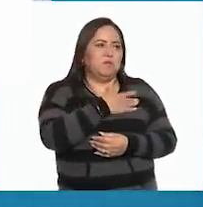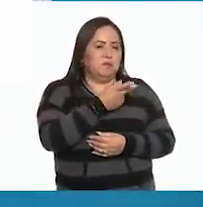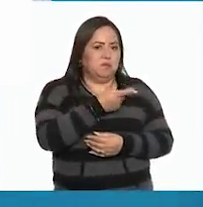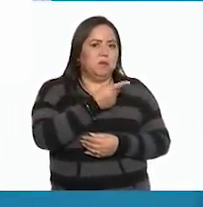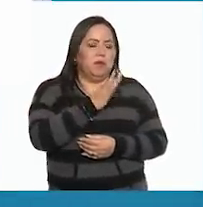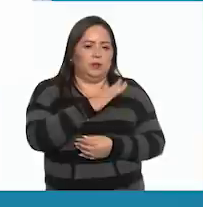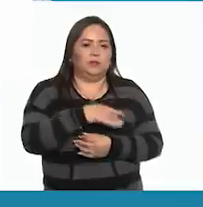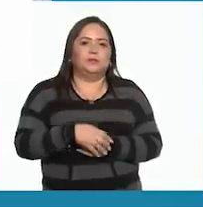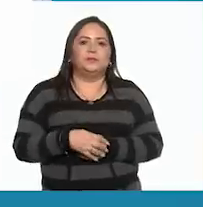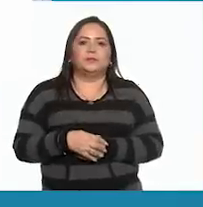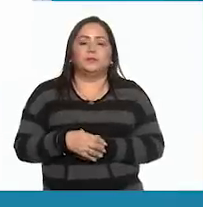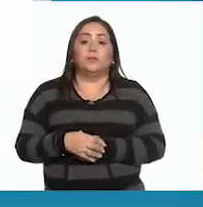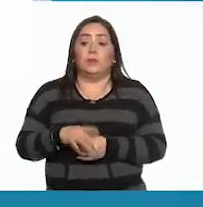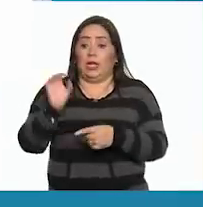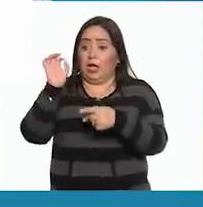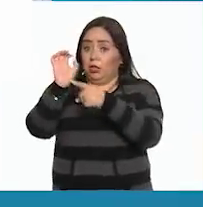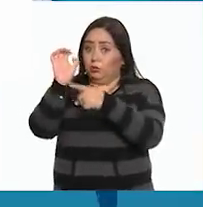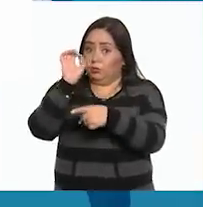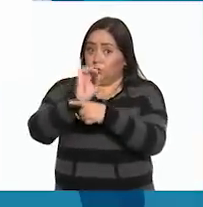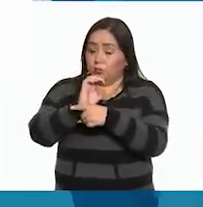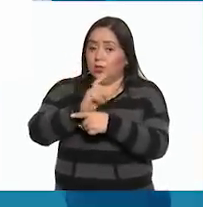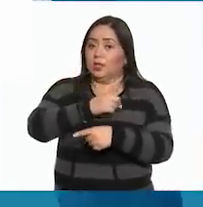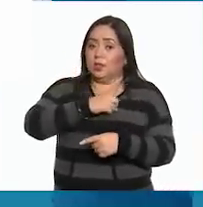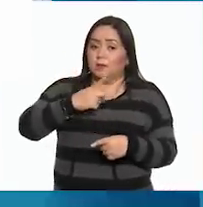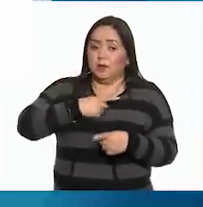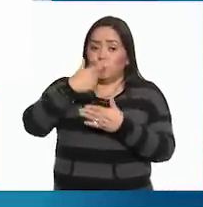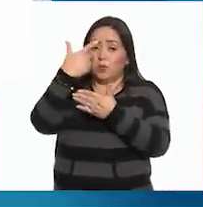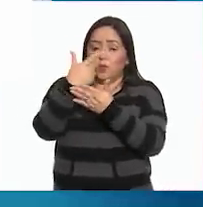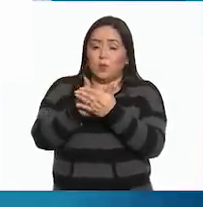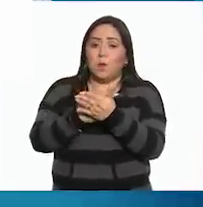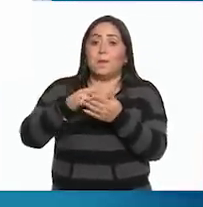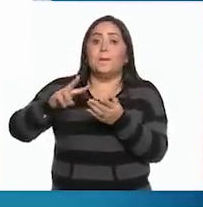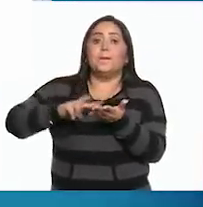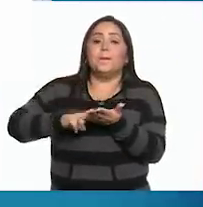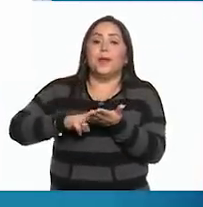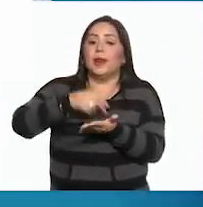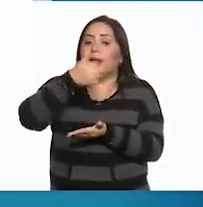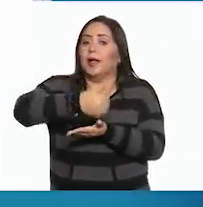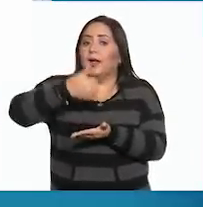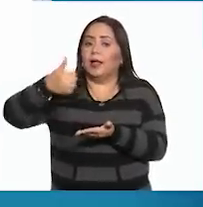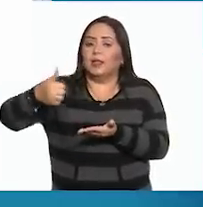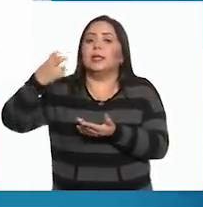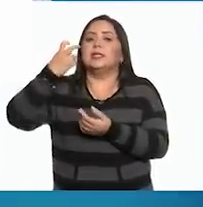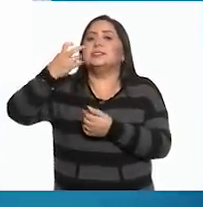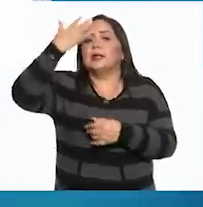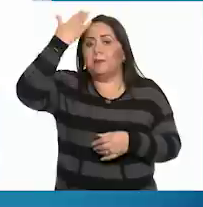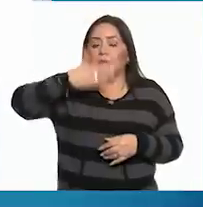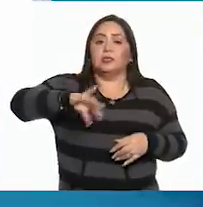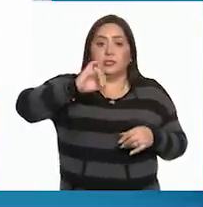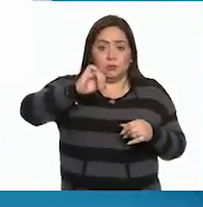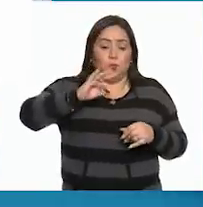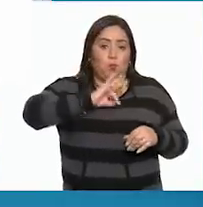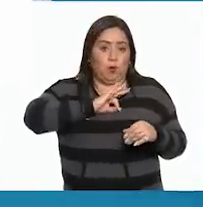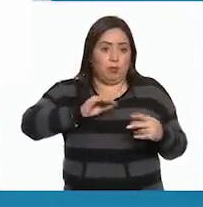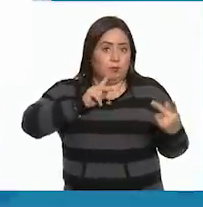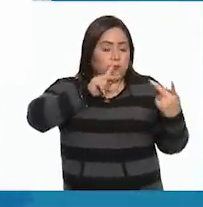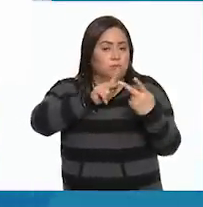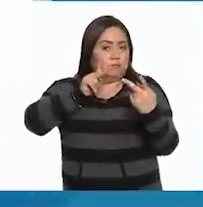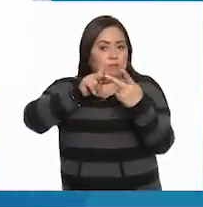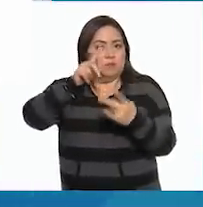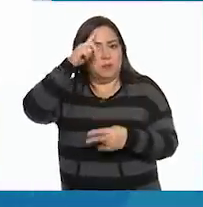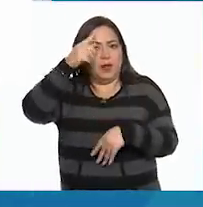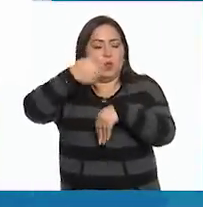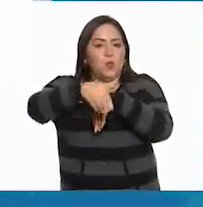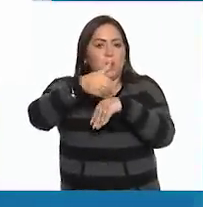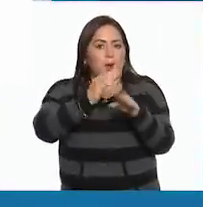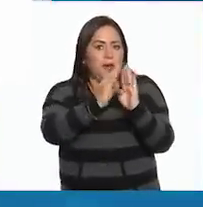pregunta, maestro. Entonces, debemos contar los cuadrados verdes de cada figura y así saber si podemos establecer un patrón para la